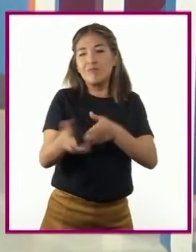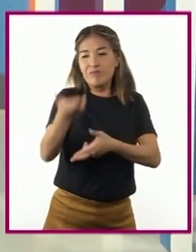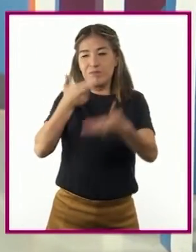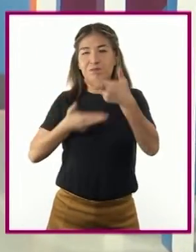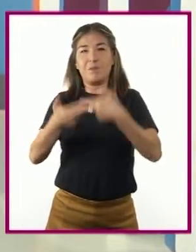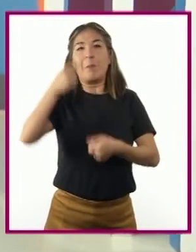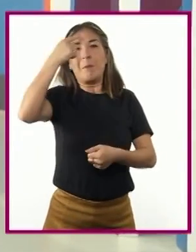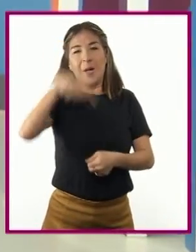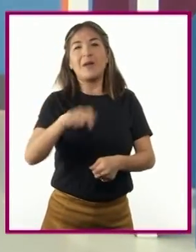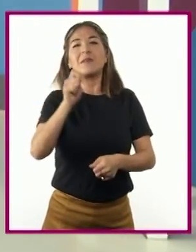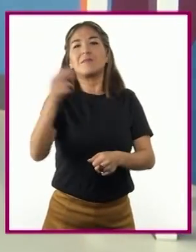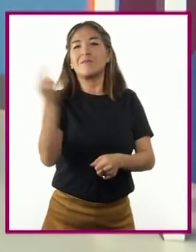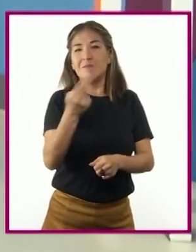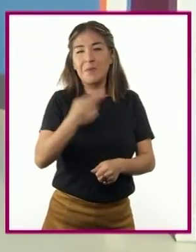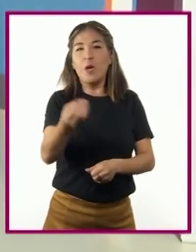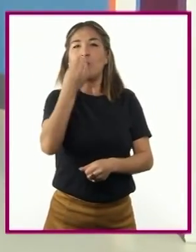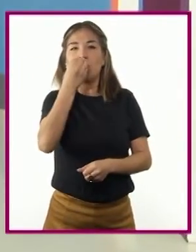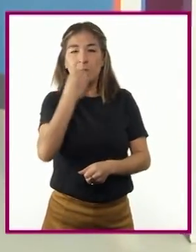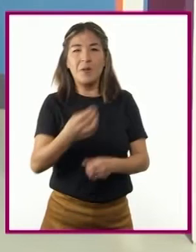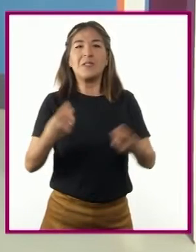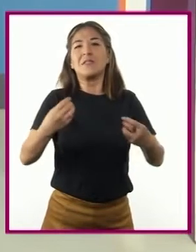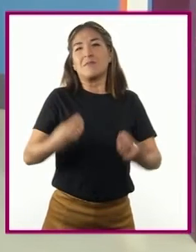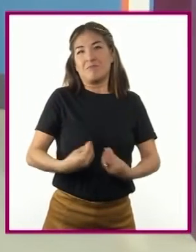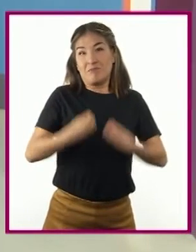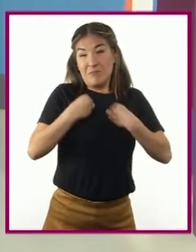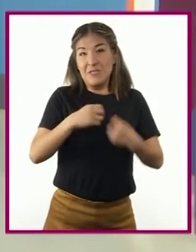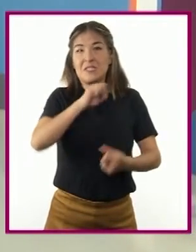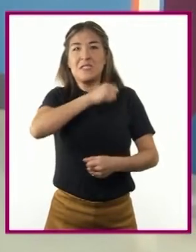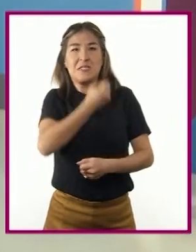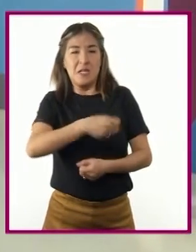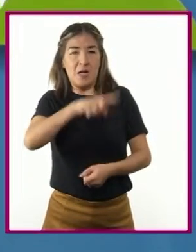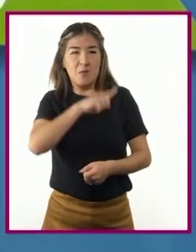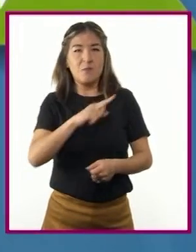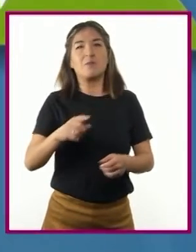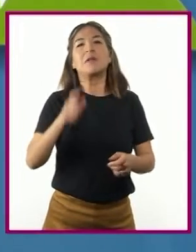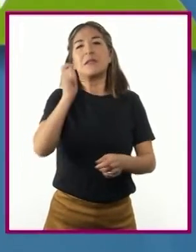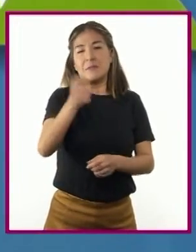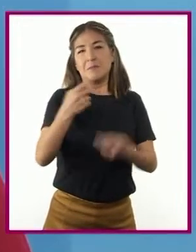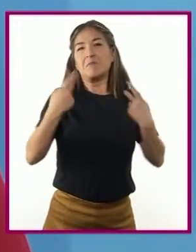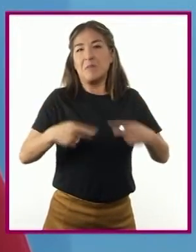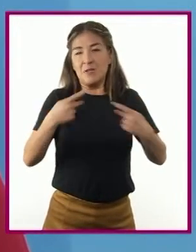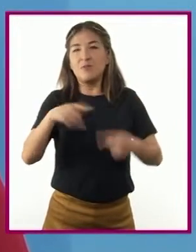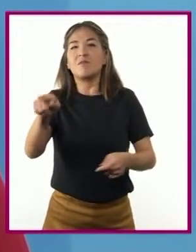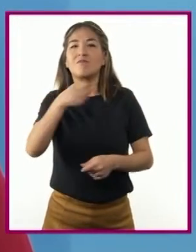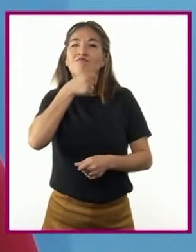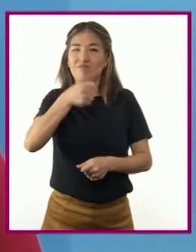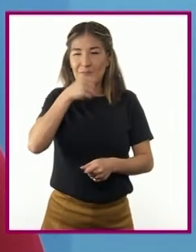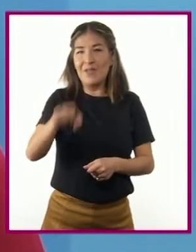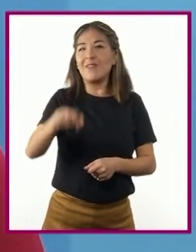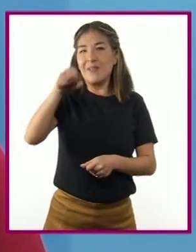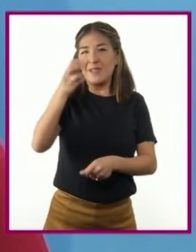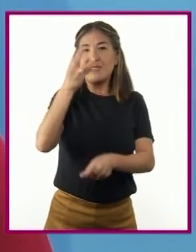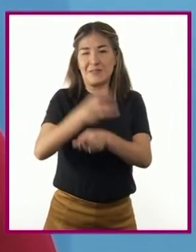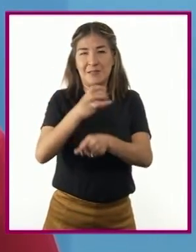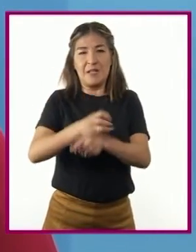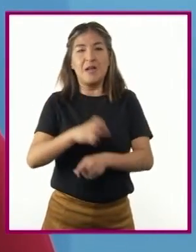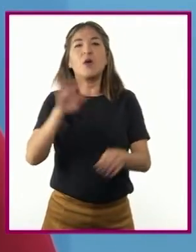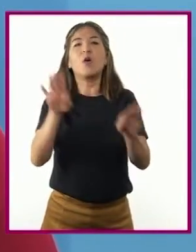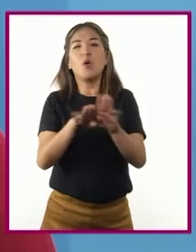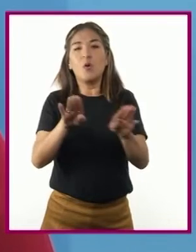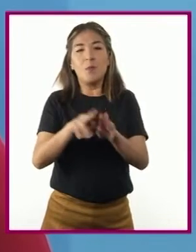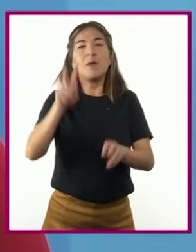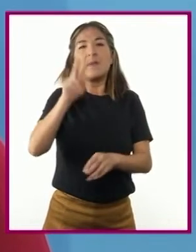de salud y alimentación y vivienda para las personas mayores, pues constituyen un grupo